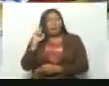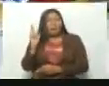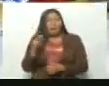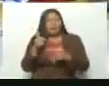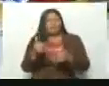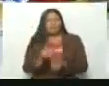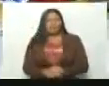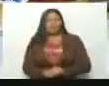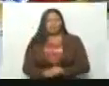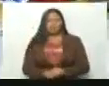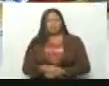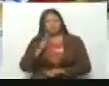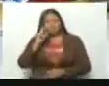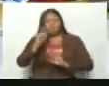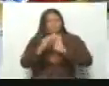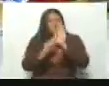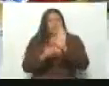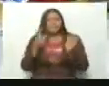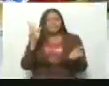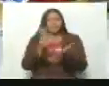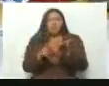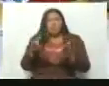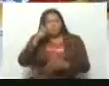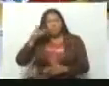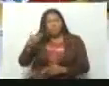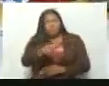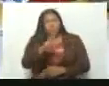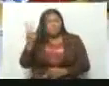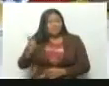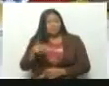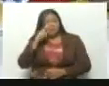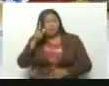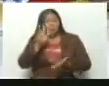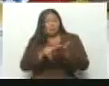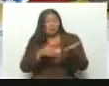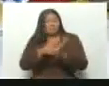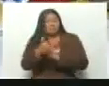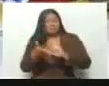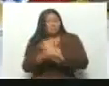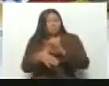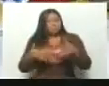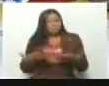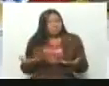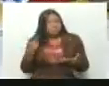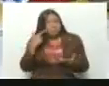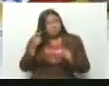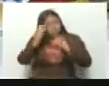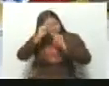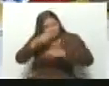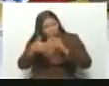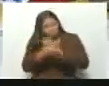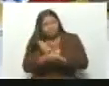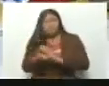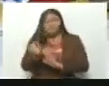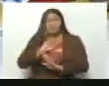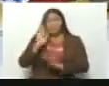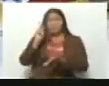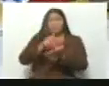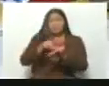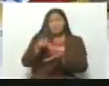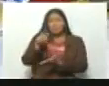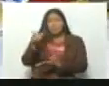constitución que fue aprobada por el pueblo venezolano y donde garantiza y consagra lo que es la